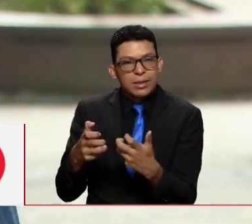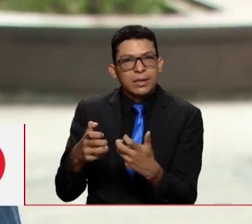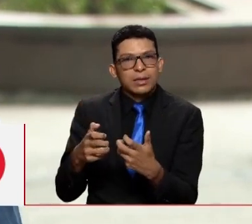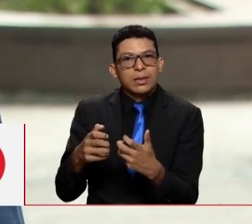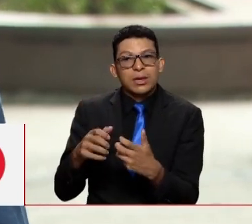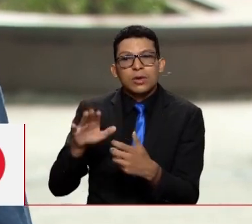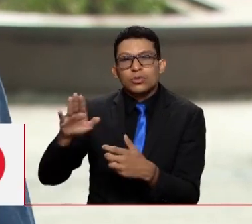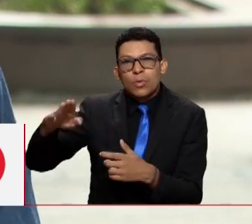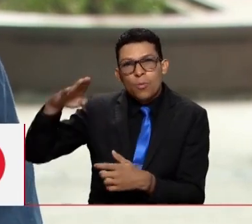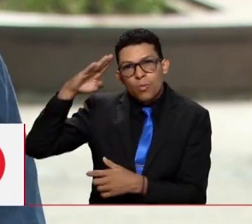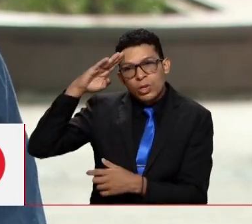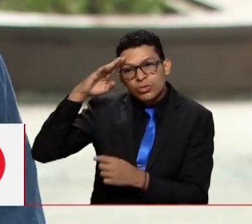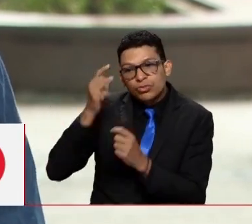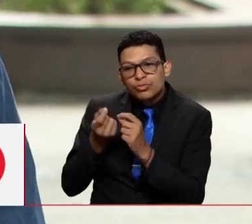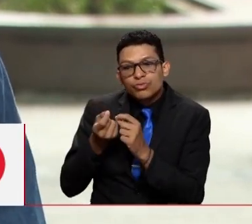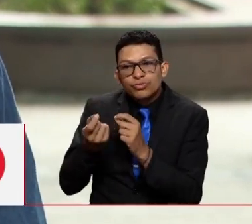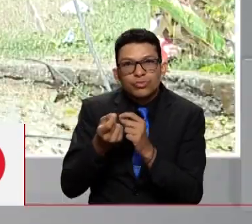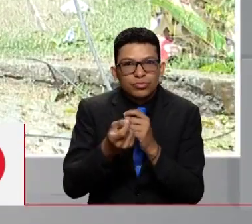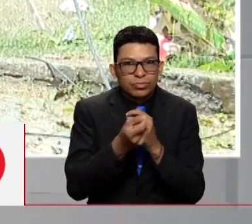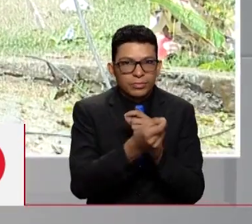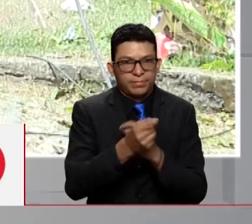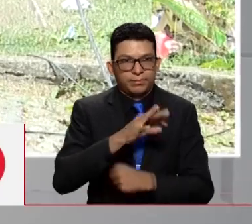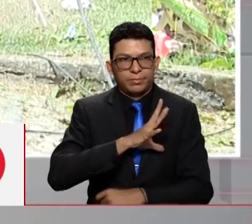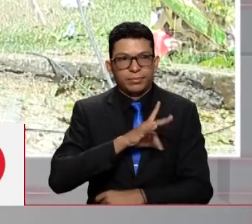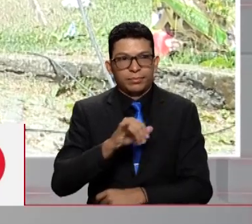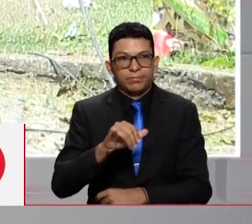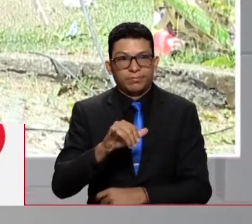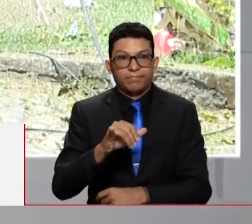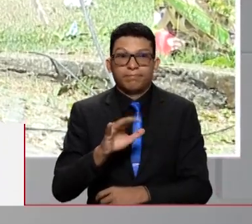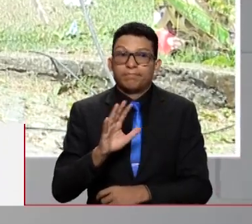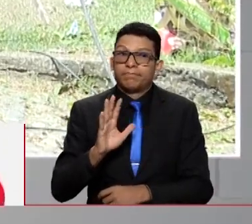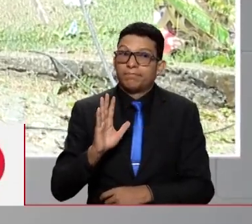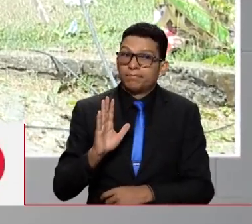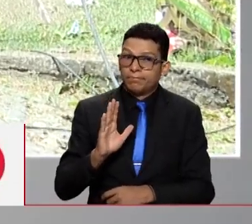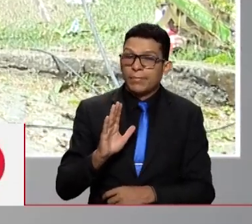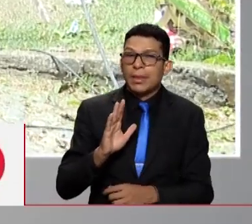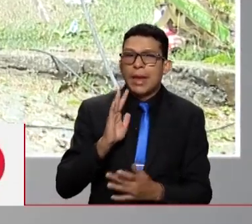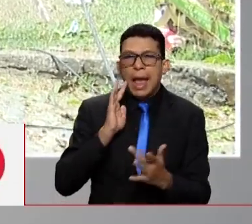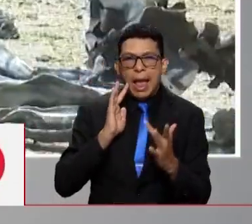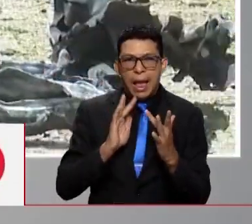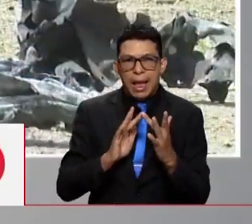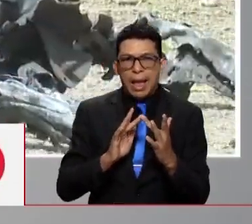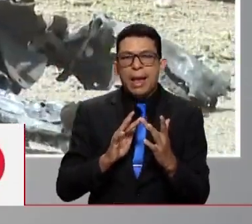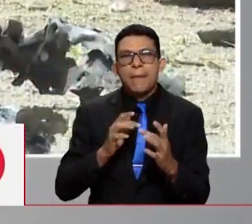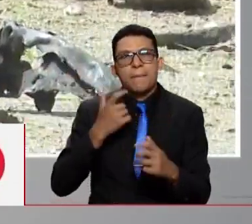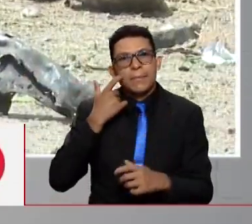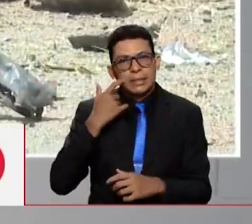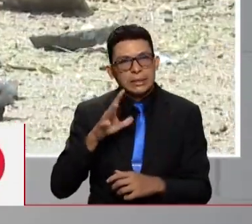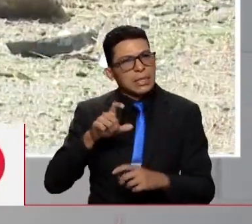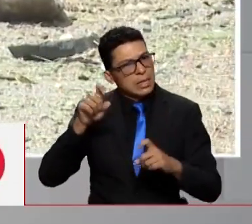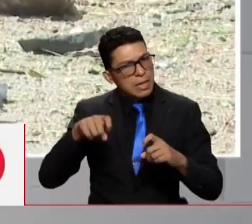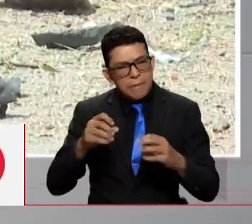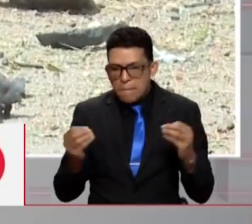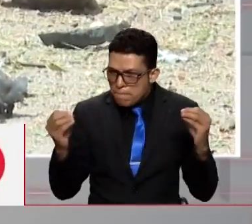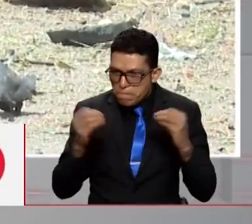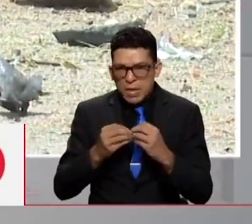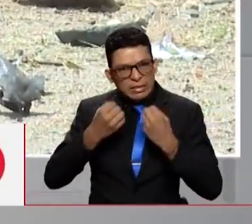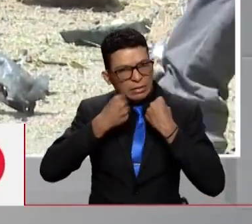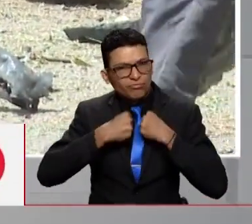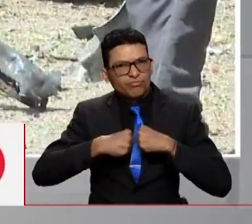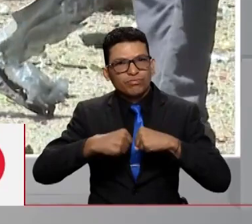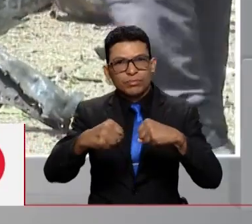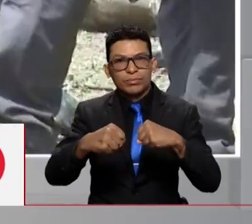CAIs periféricos de la ciudad de Cali. Por tanto, todo orienta a que debemos de redoblar esfuerzos. No